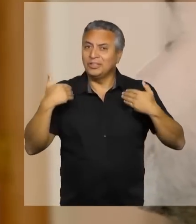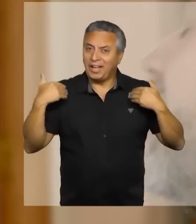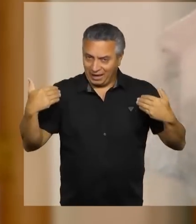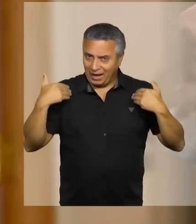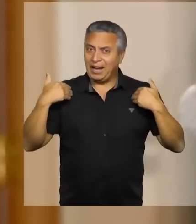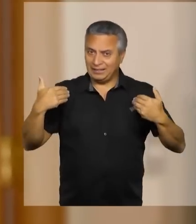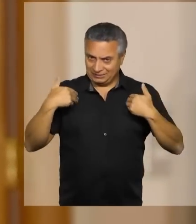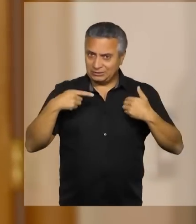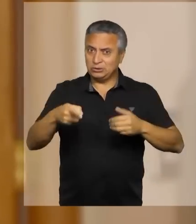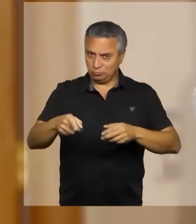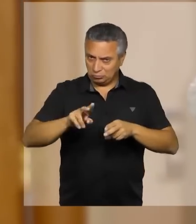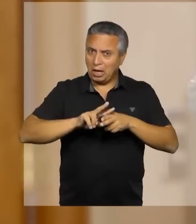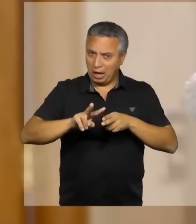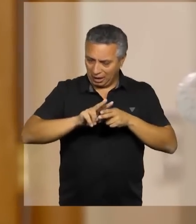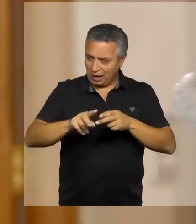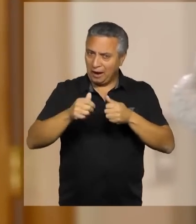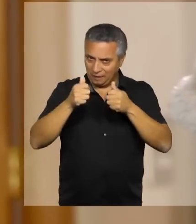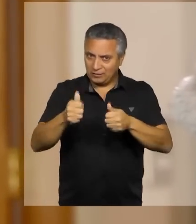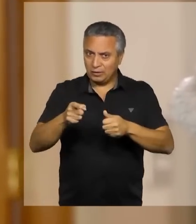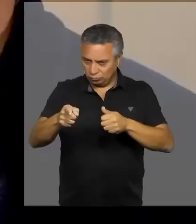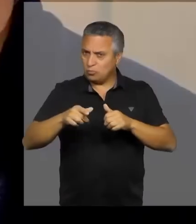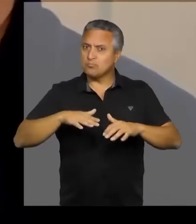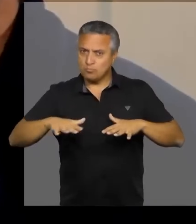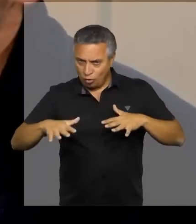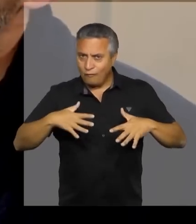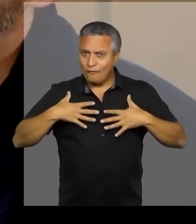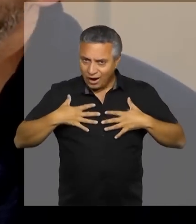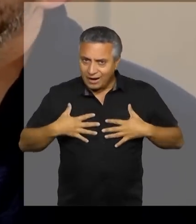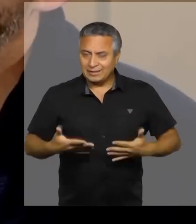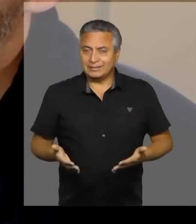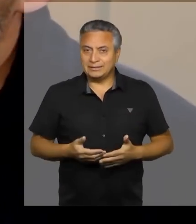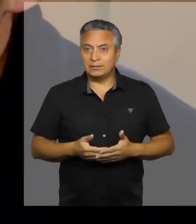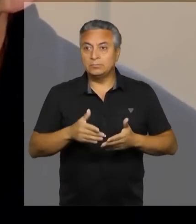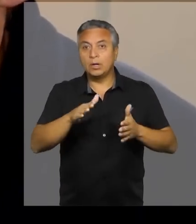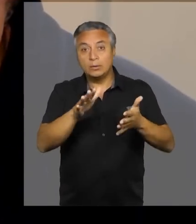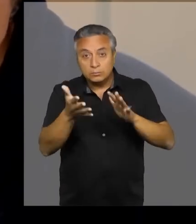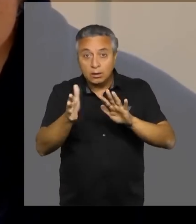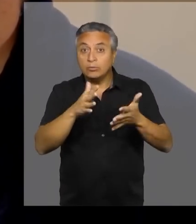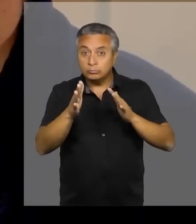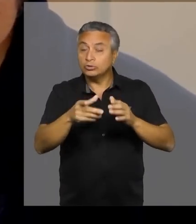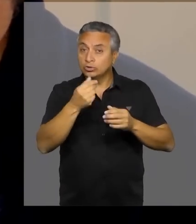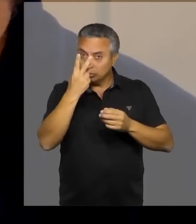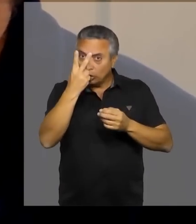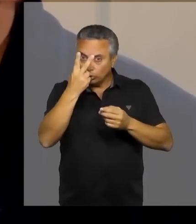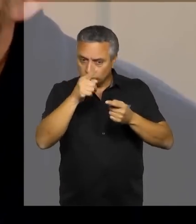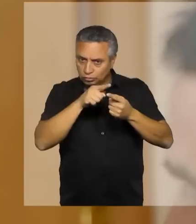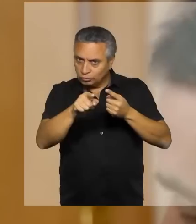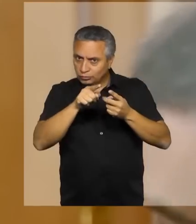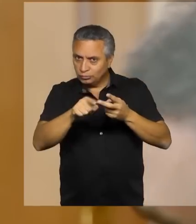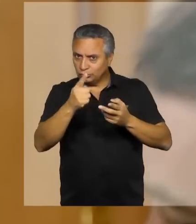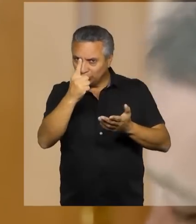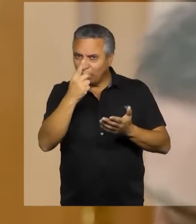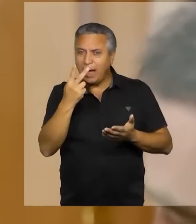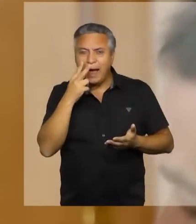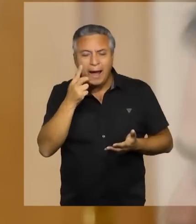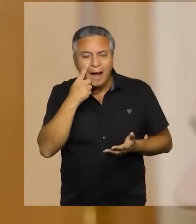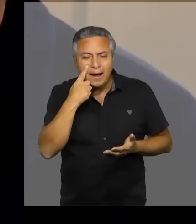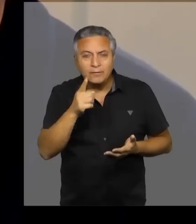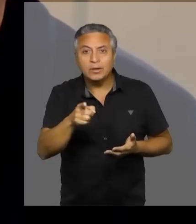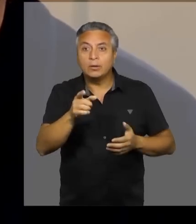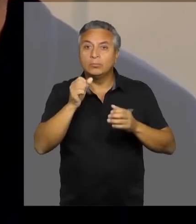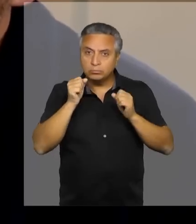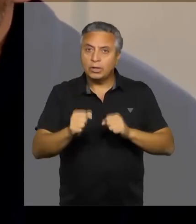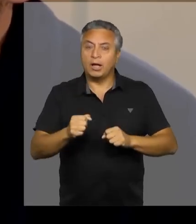haría bien. Moverse un poco. ¿Sabe qué? Tal vez podría matar dos pájaros de un tiro. A ver. En mi lista de pendientes tengo